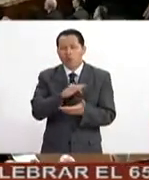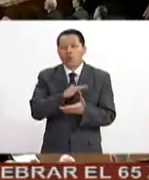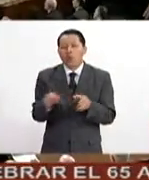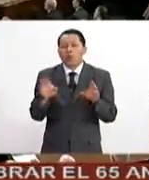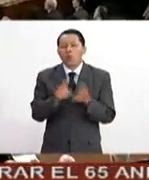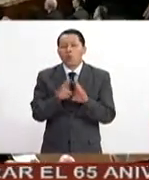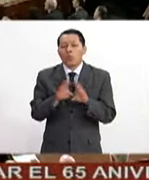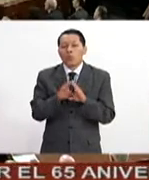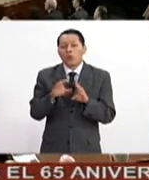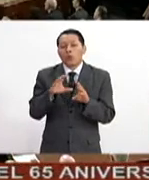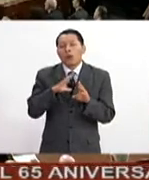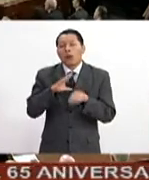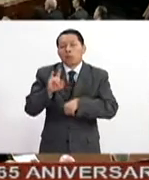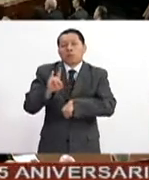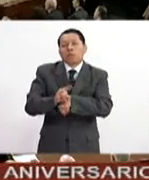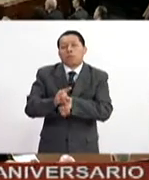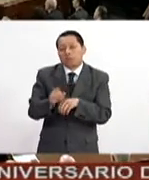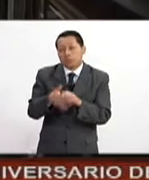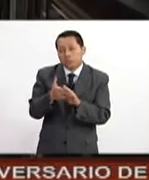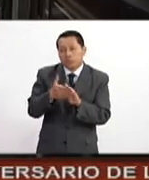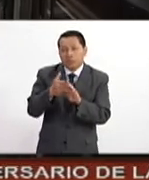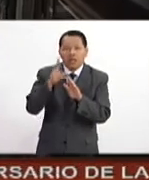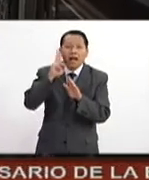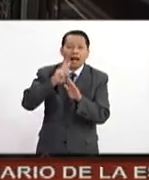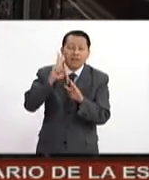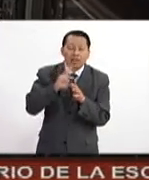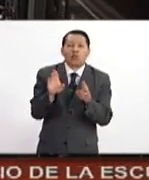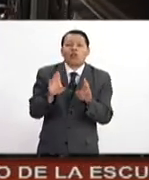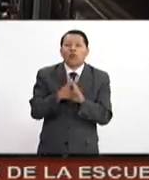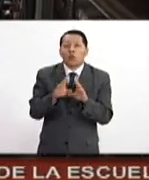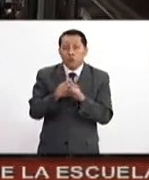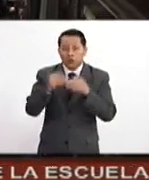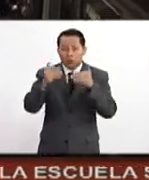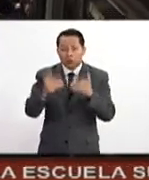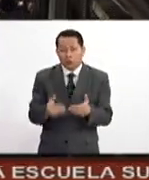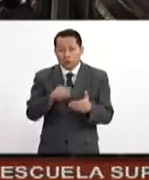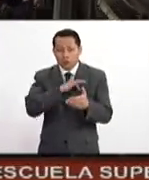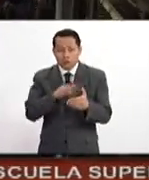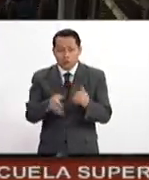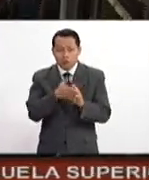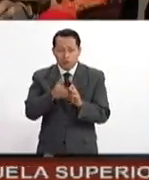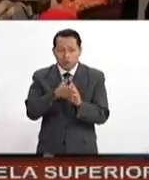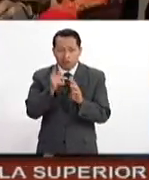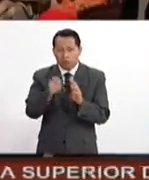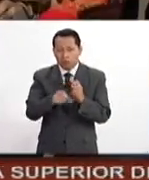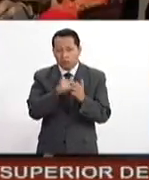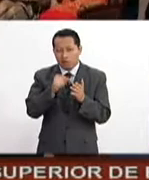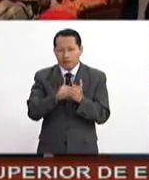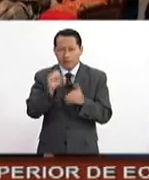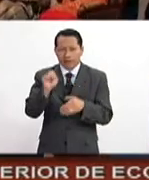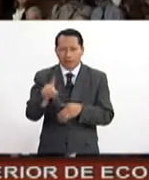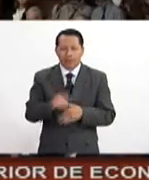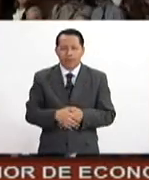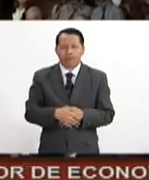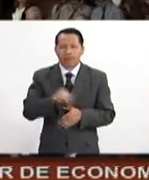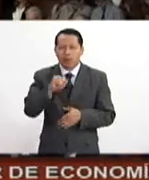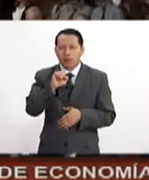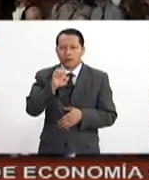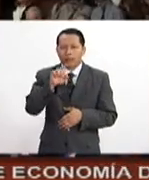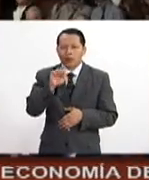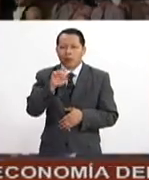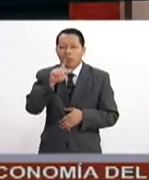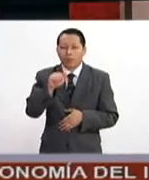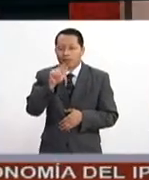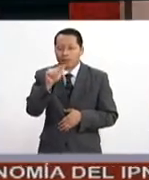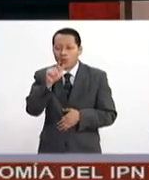serían los prototipos de muros de barrera física que serían construidos tentativamente en la zona de San Diego. José López Zamorano, como siempre,